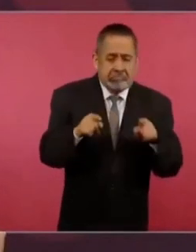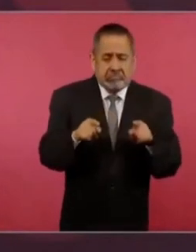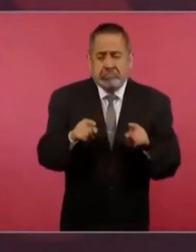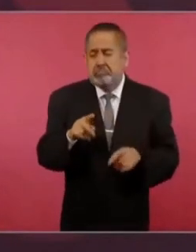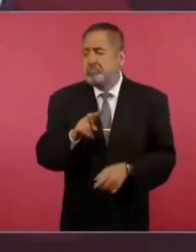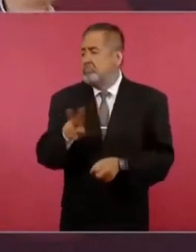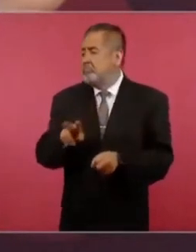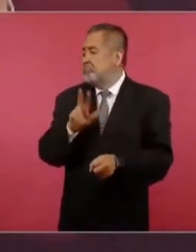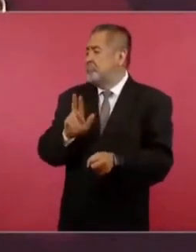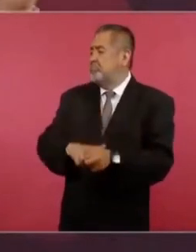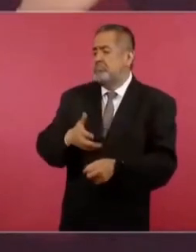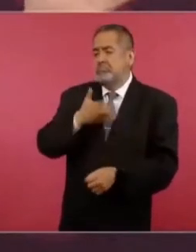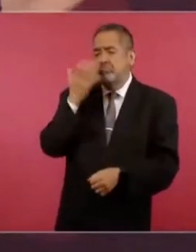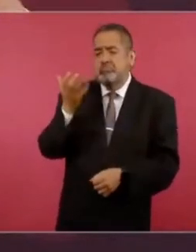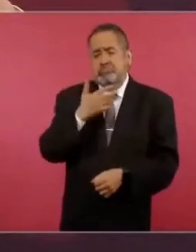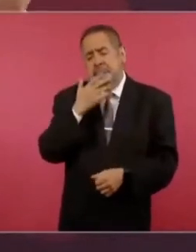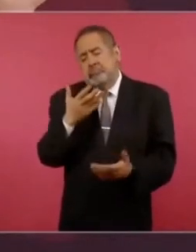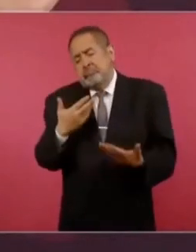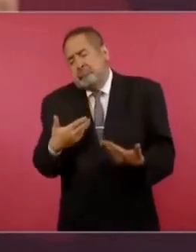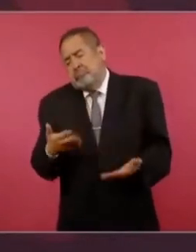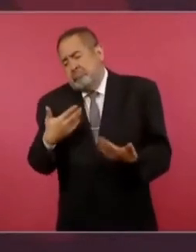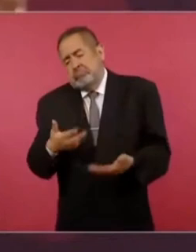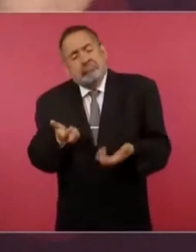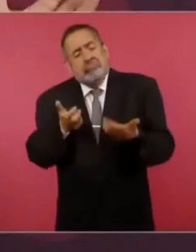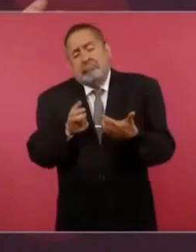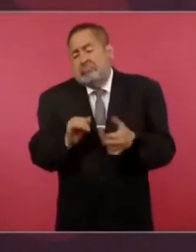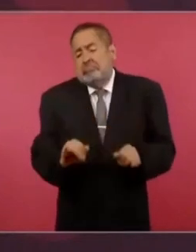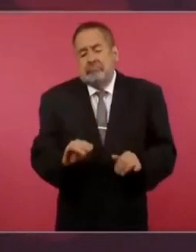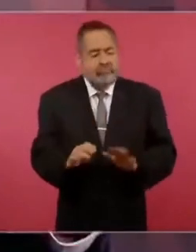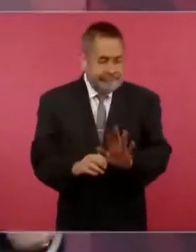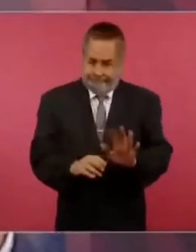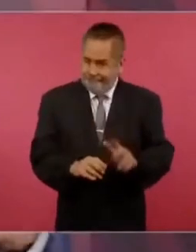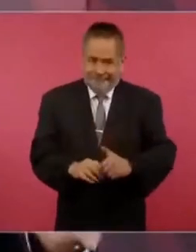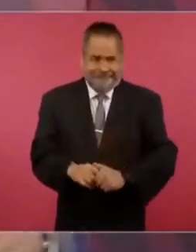Se veía como pues